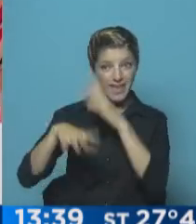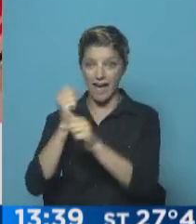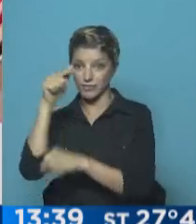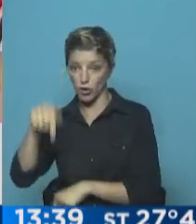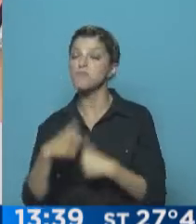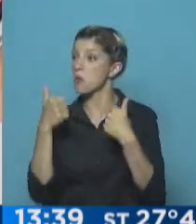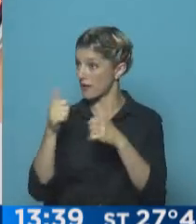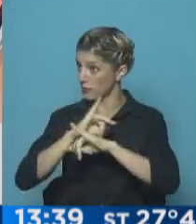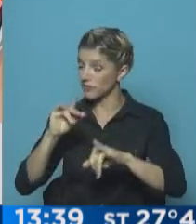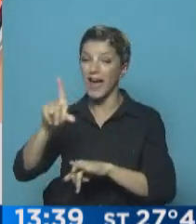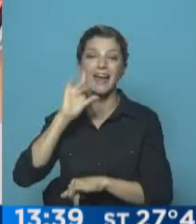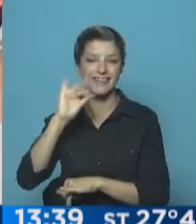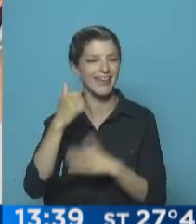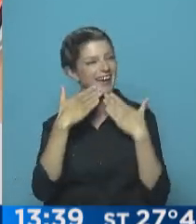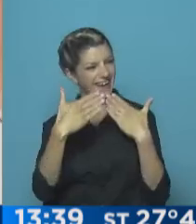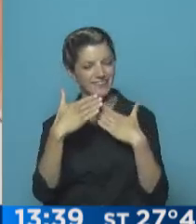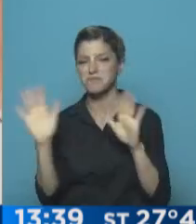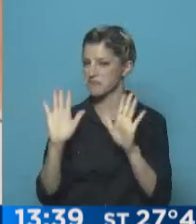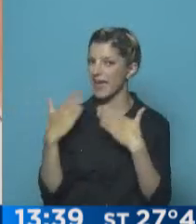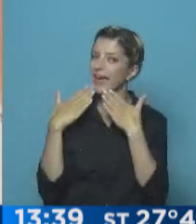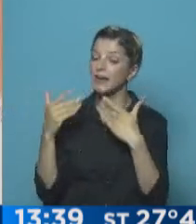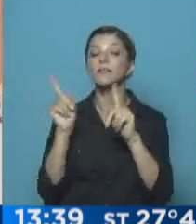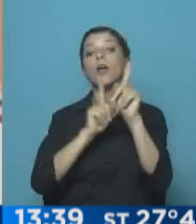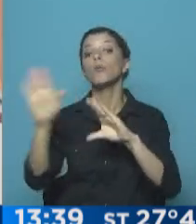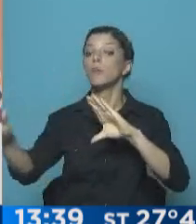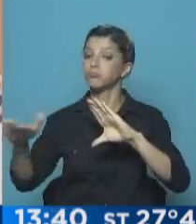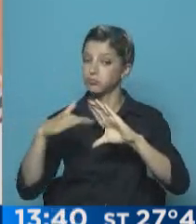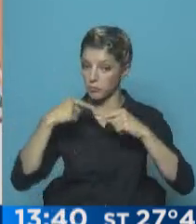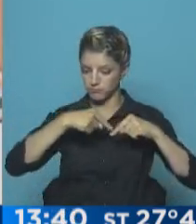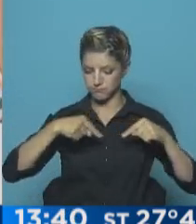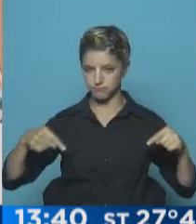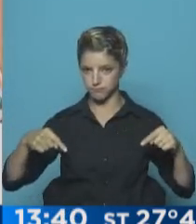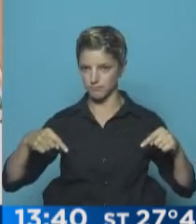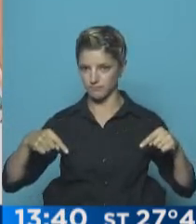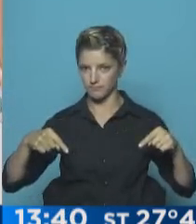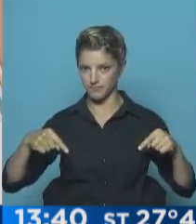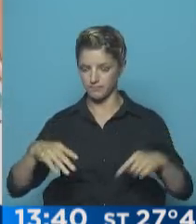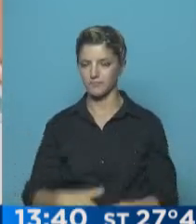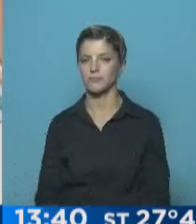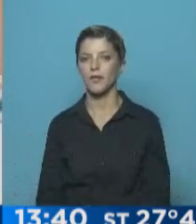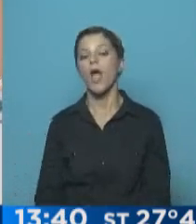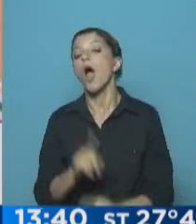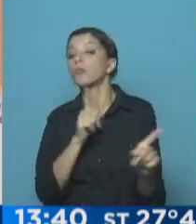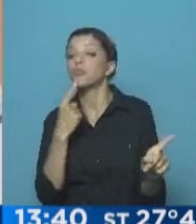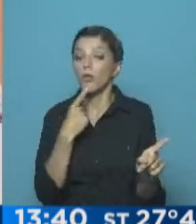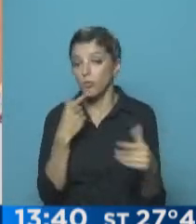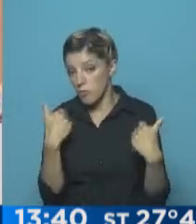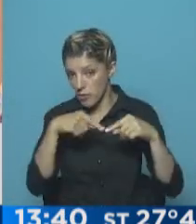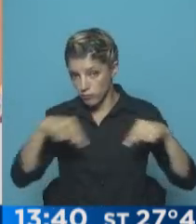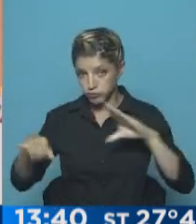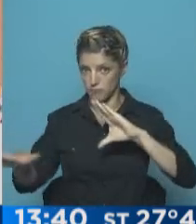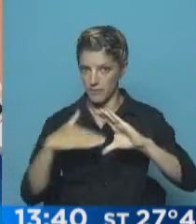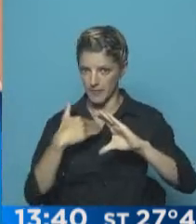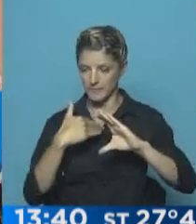para Lidia Diego Muchas gracias Es un placer aur consultav 7 @gov.ar cualquier duda que tengan nos